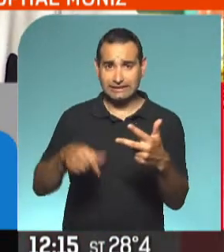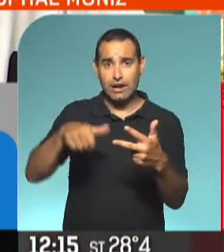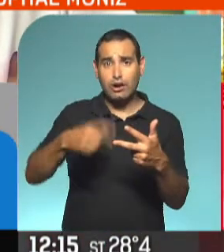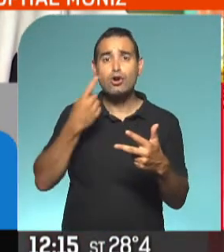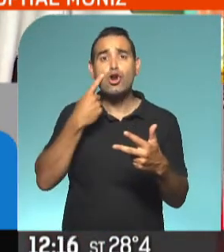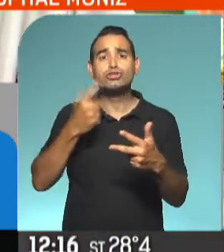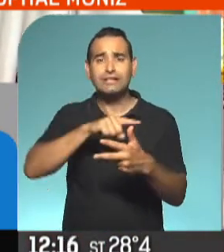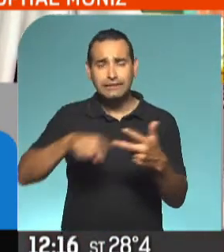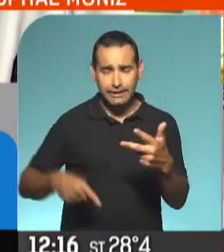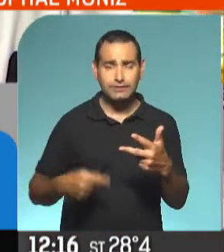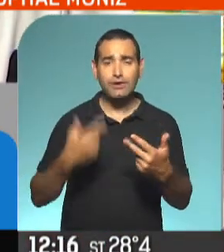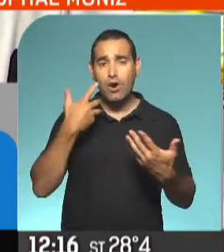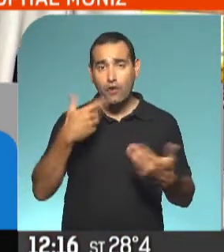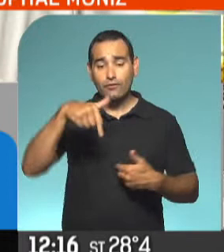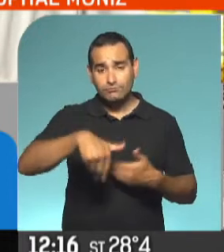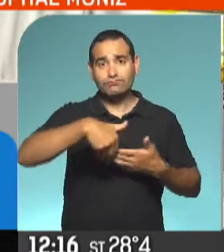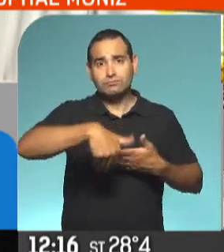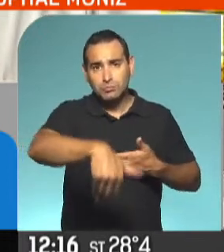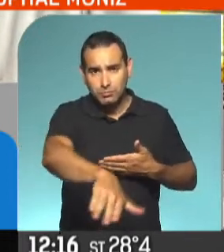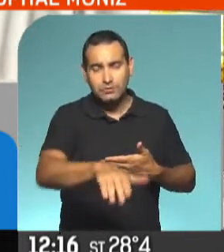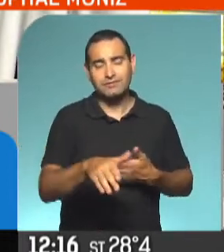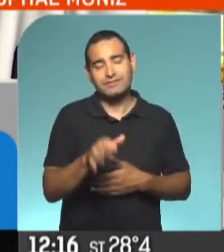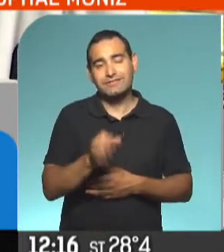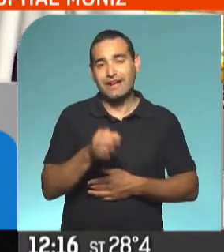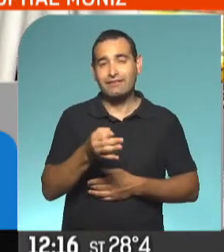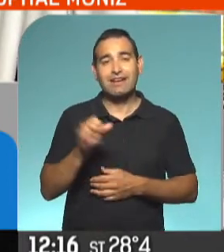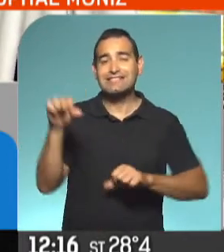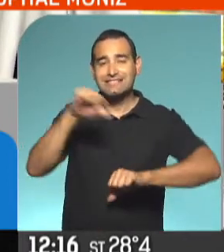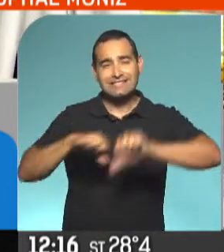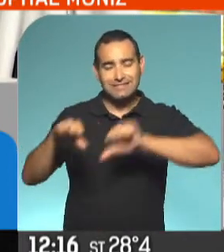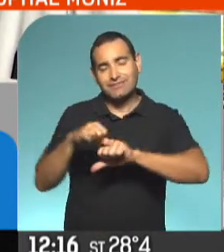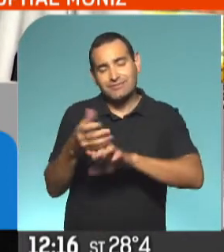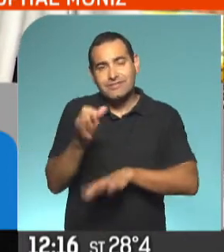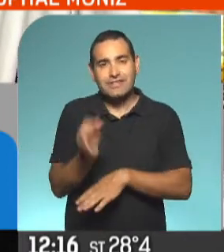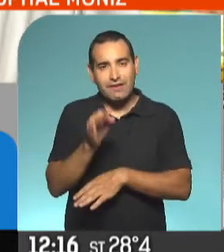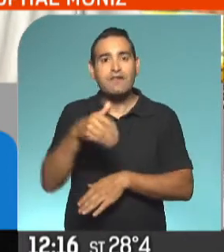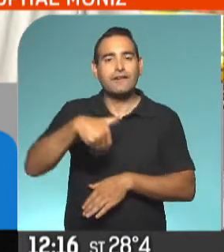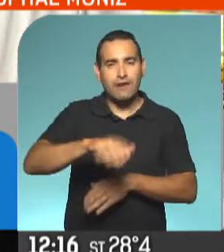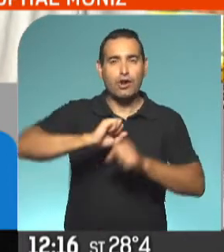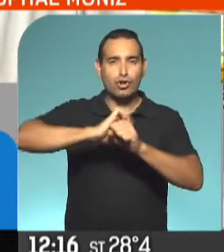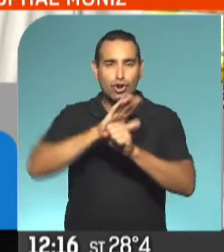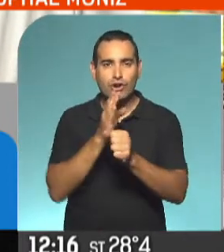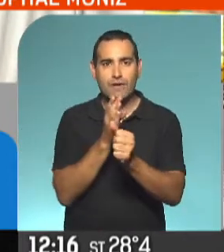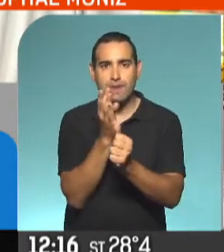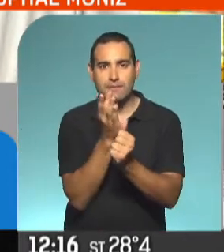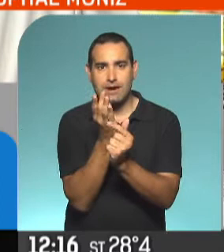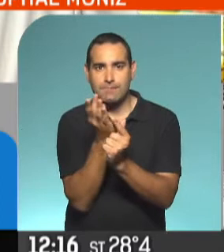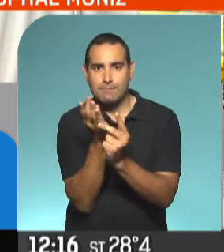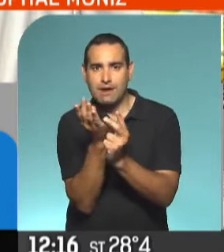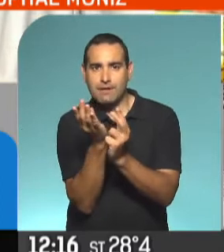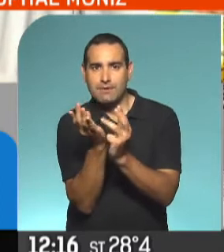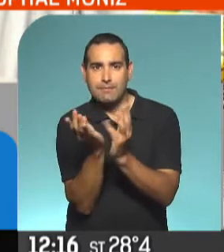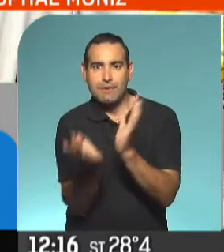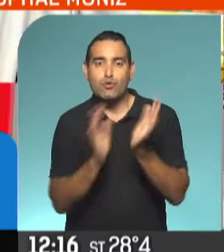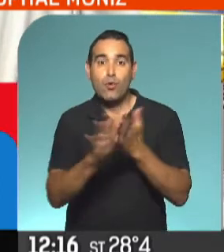conocidas. Por supuesto que de acá en adelante sabemos, porque la ciencia lo sabe, van a seguir apareciendo nuevas variantes en el